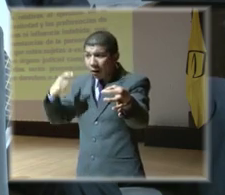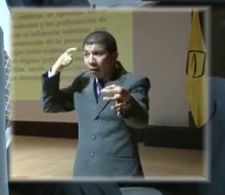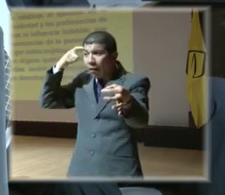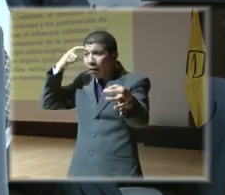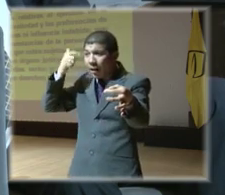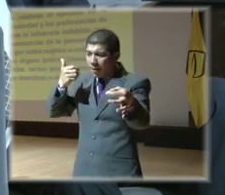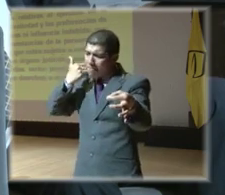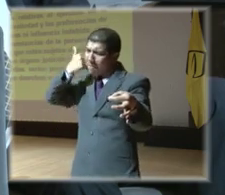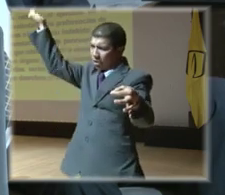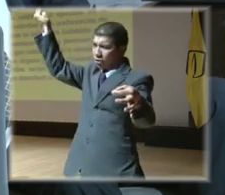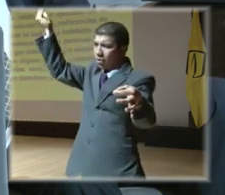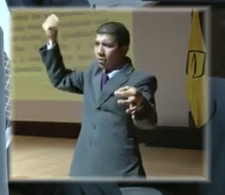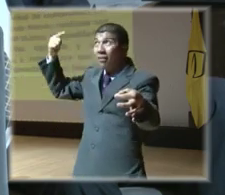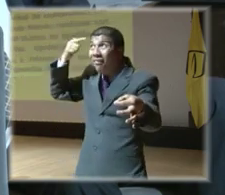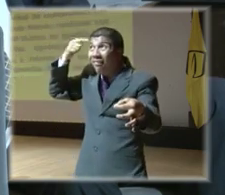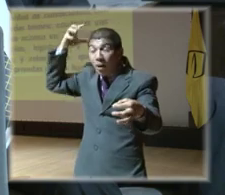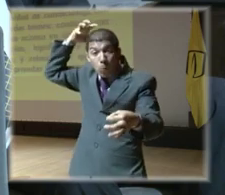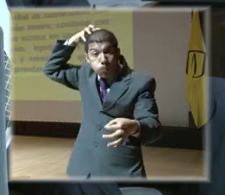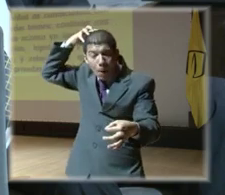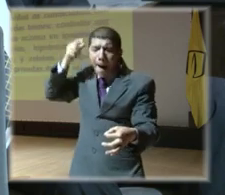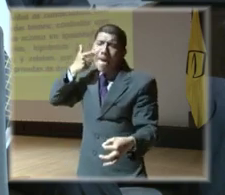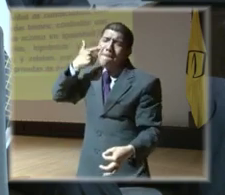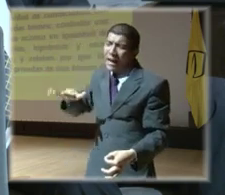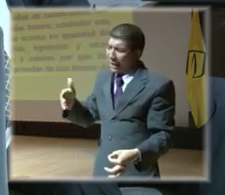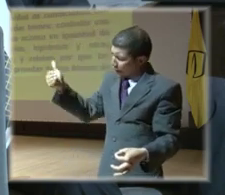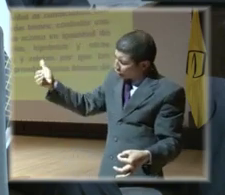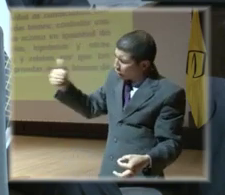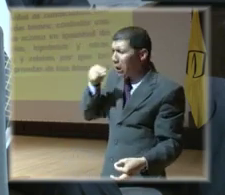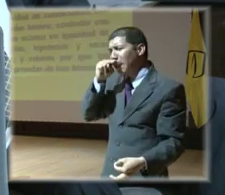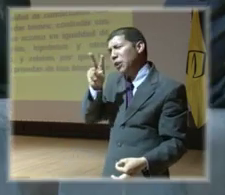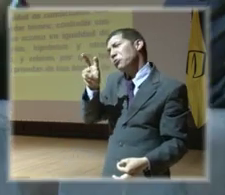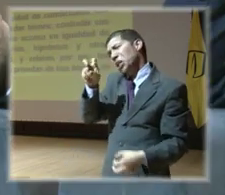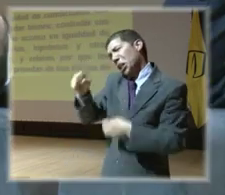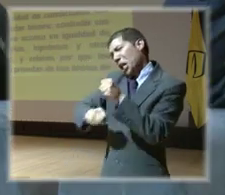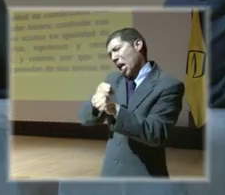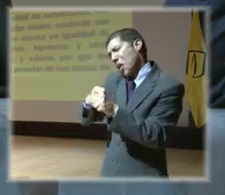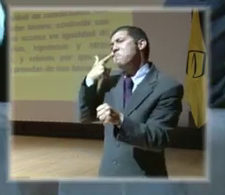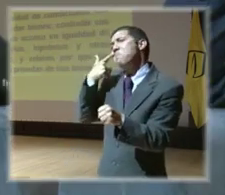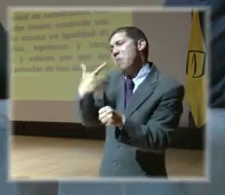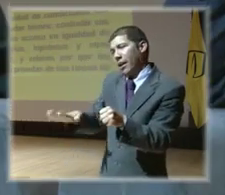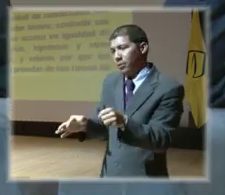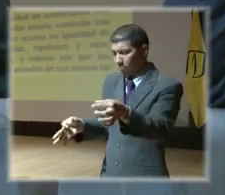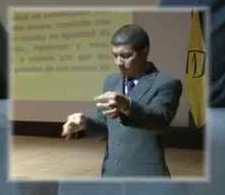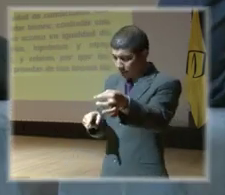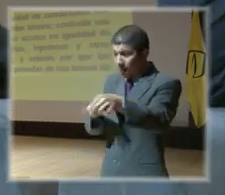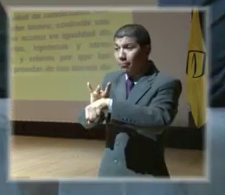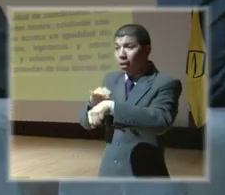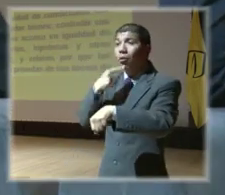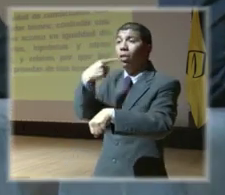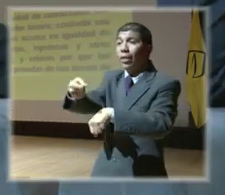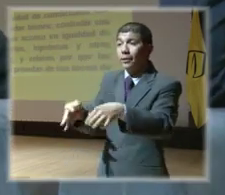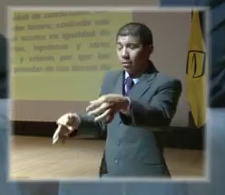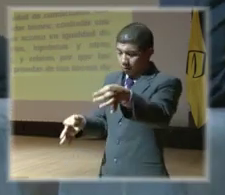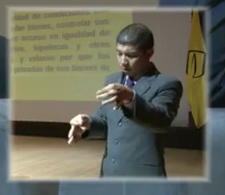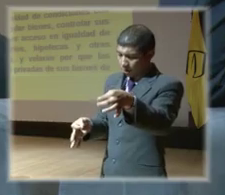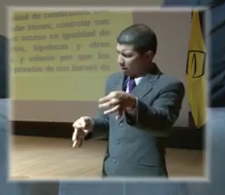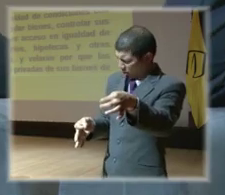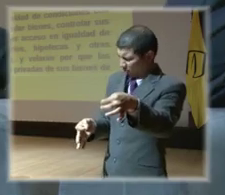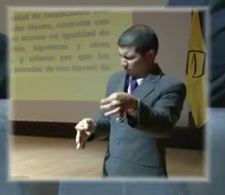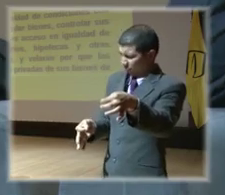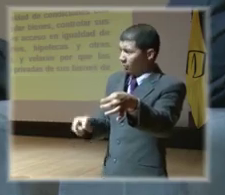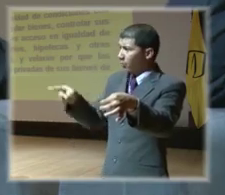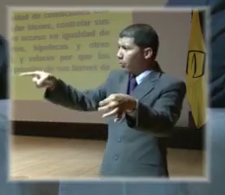ve a Ricardo hablando y es un adulto con discapacidad intelectual, pero es un adulto, él trabaja, viaja solo, lo